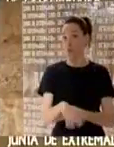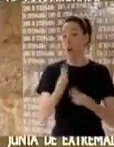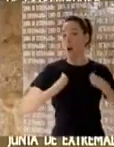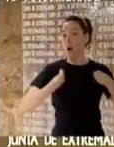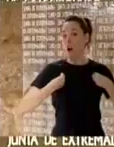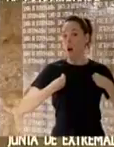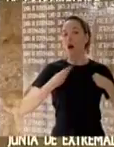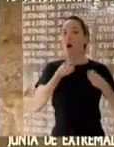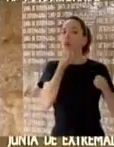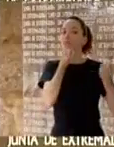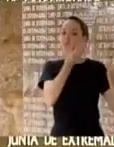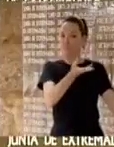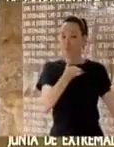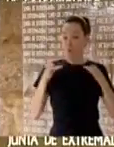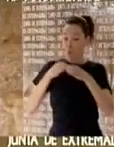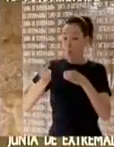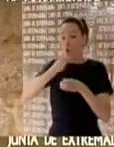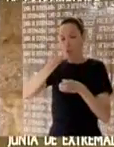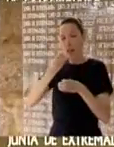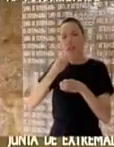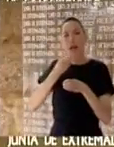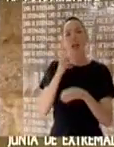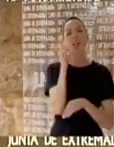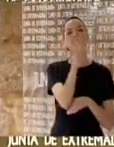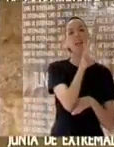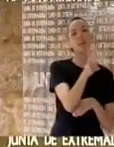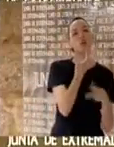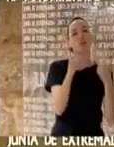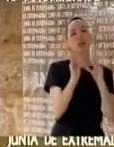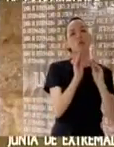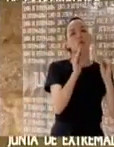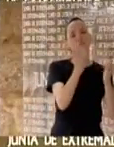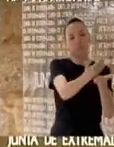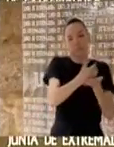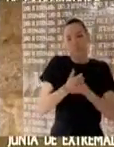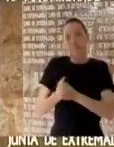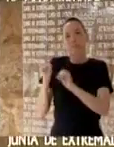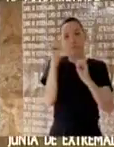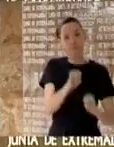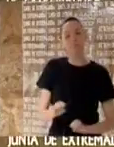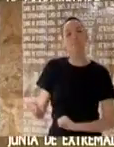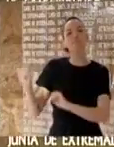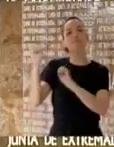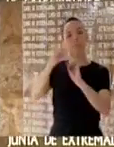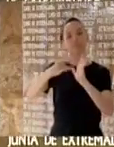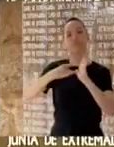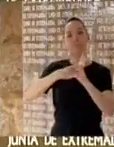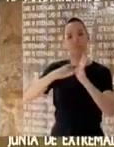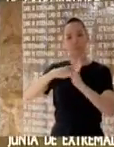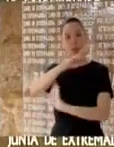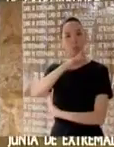el Partido Socialista Obrero Español lo que va a hacer es defender sus derechos y sus libertades. Va a garantizar esos derechos y sus